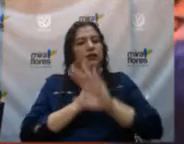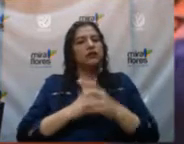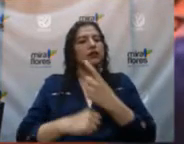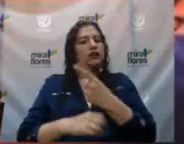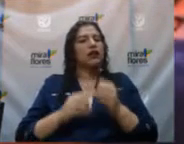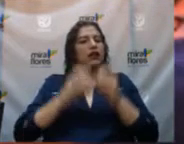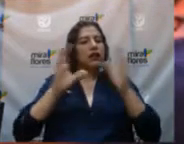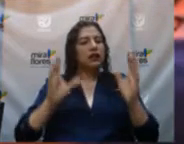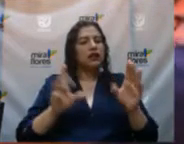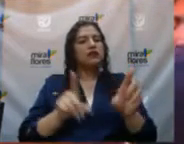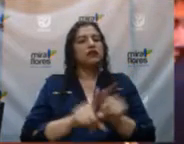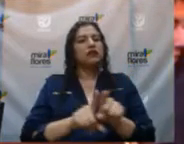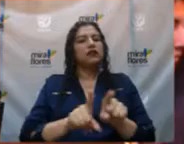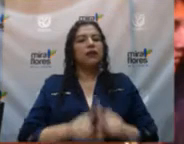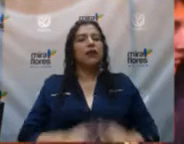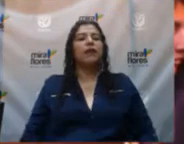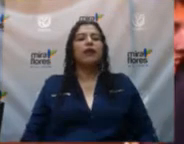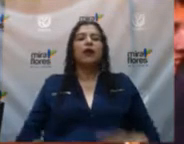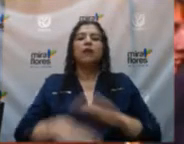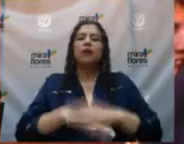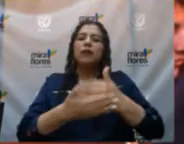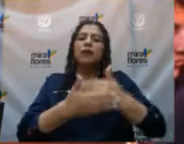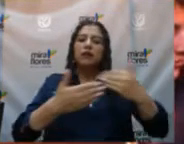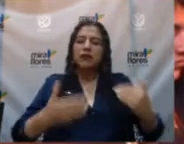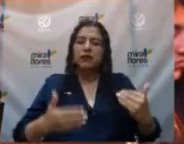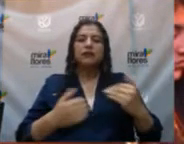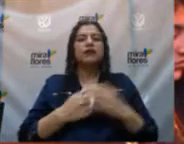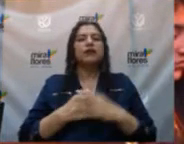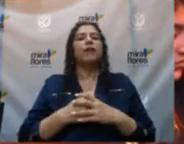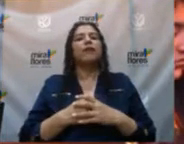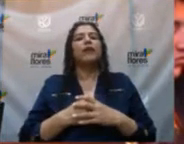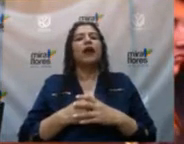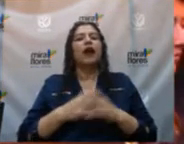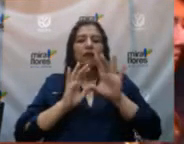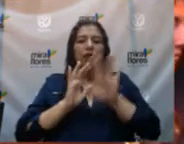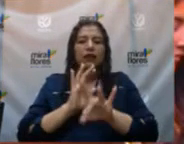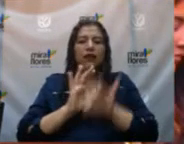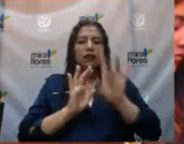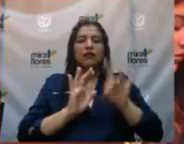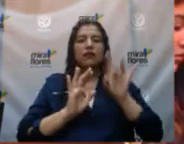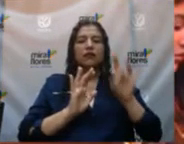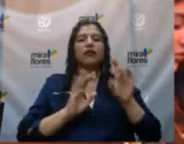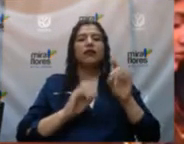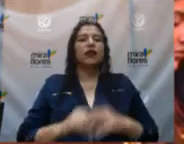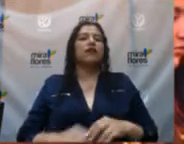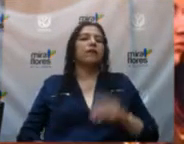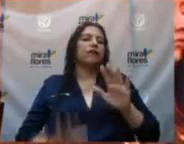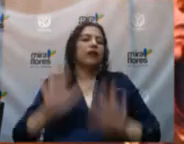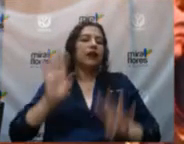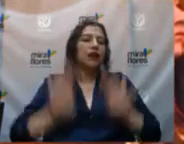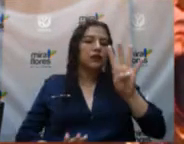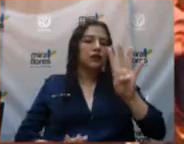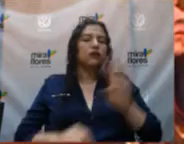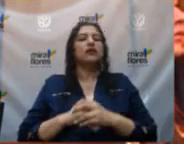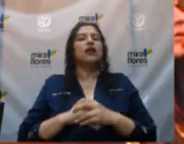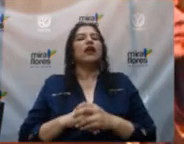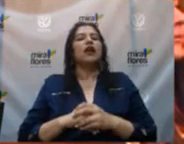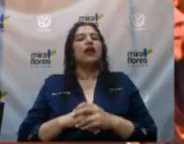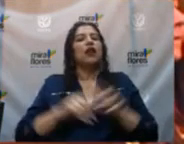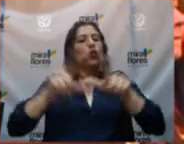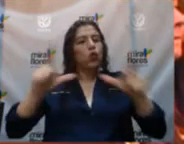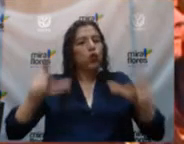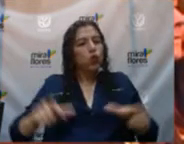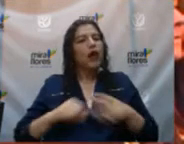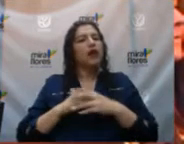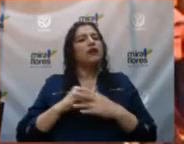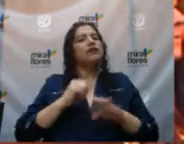día, sino también por la prevención llevada a cabo al haber identificado 14 zonas